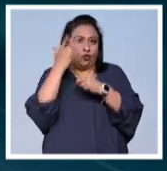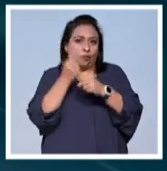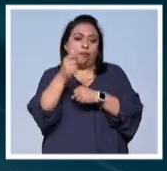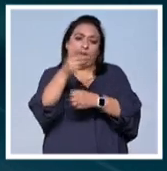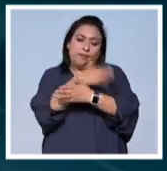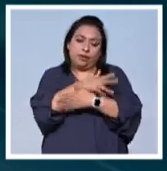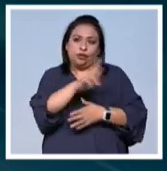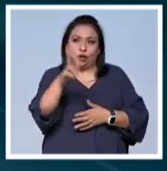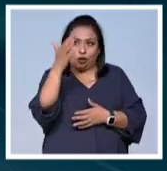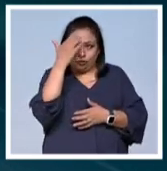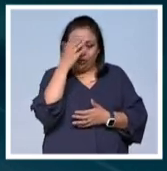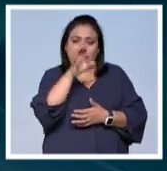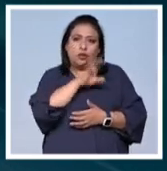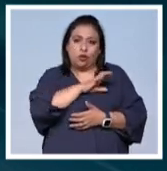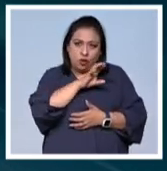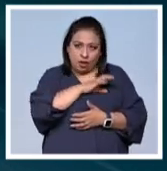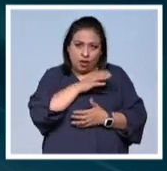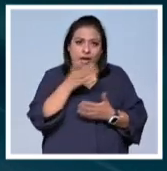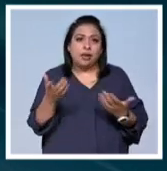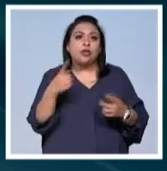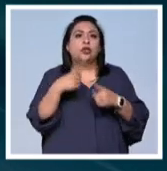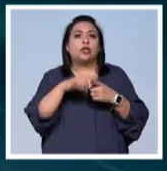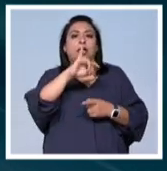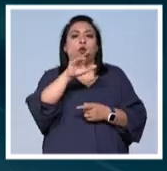abrazo nuestro reconocimiento y nuestro cariño por supuesto a Juan Diego flores